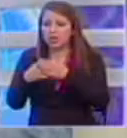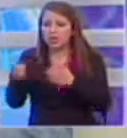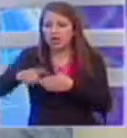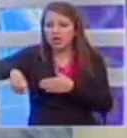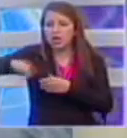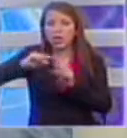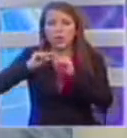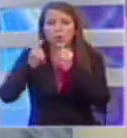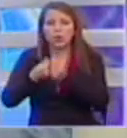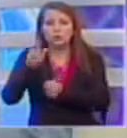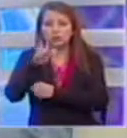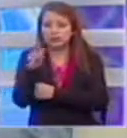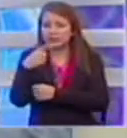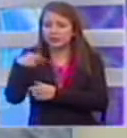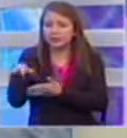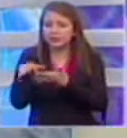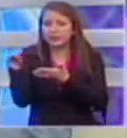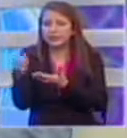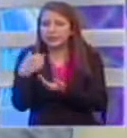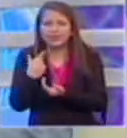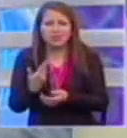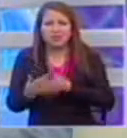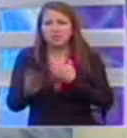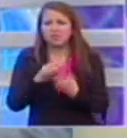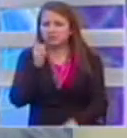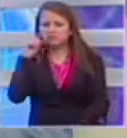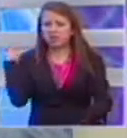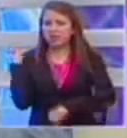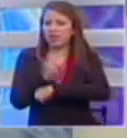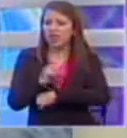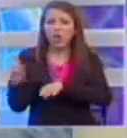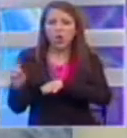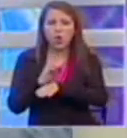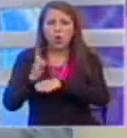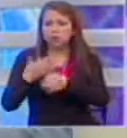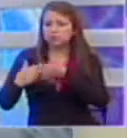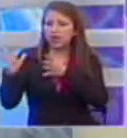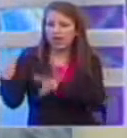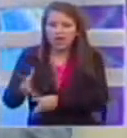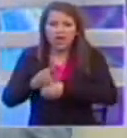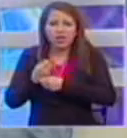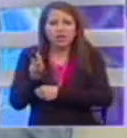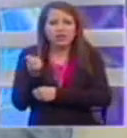que tiene este tipo de indelicadezas con el uso de los bienes públicos.